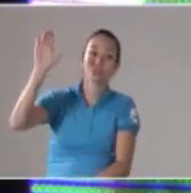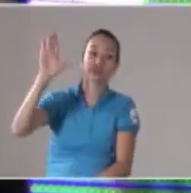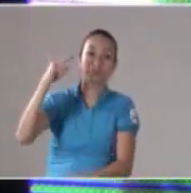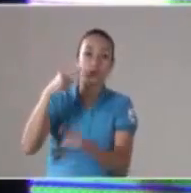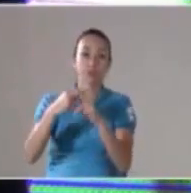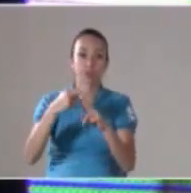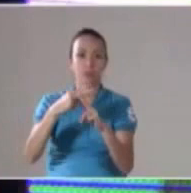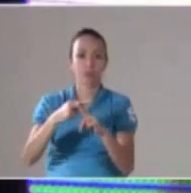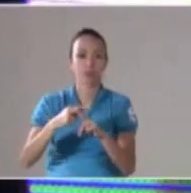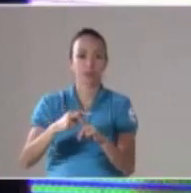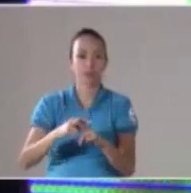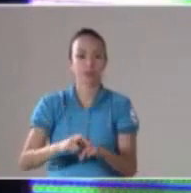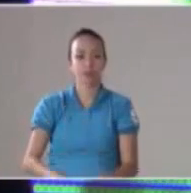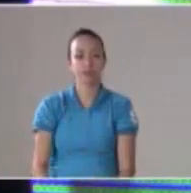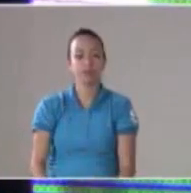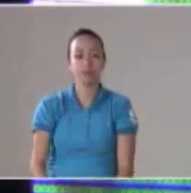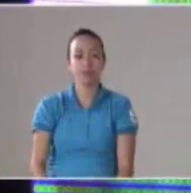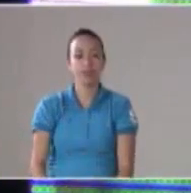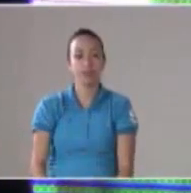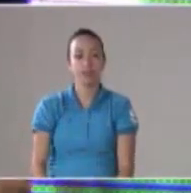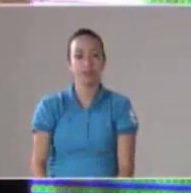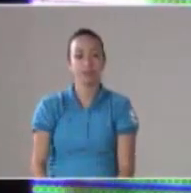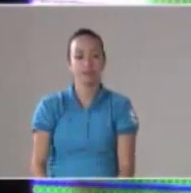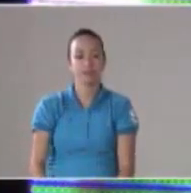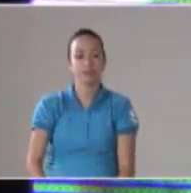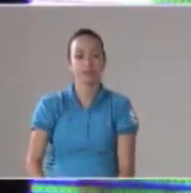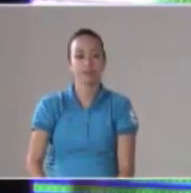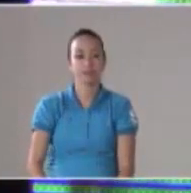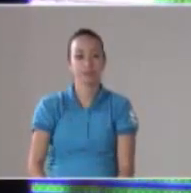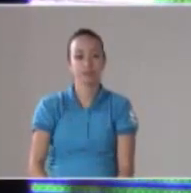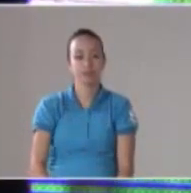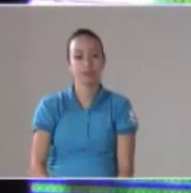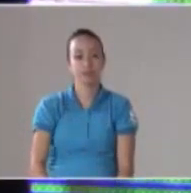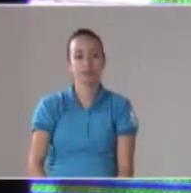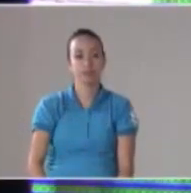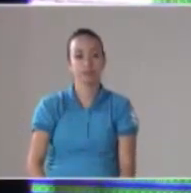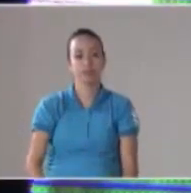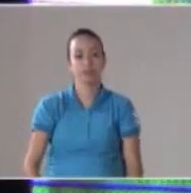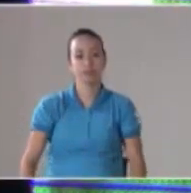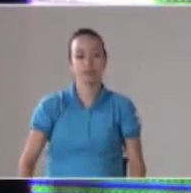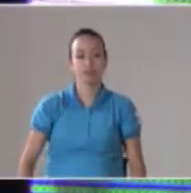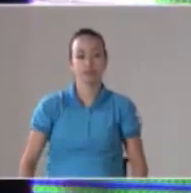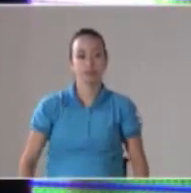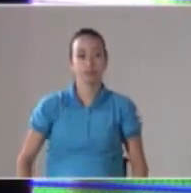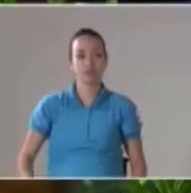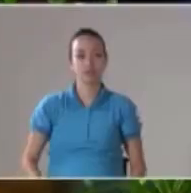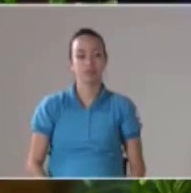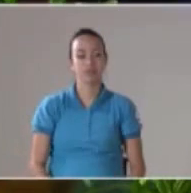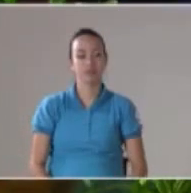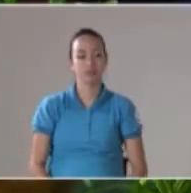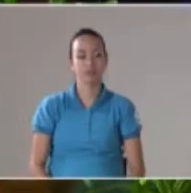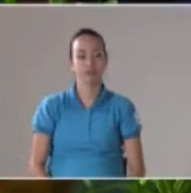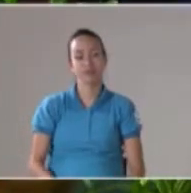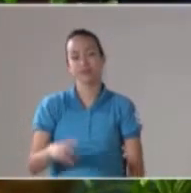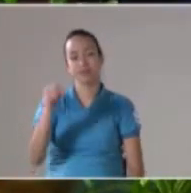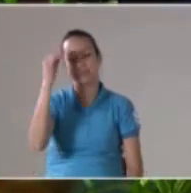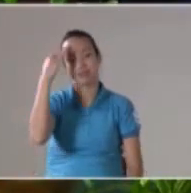yo no sé por qué se lo estoy diciendo a usted, porque usted, muchos de ustedes están aquí. ¿Quién los tiene en la fuerza, hermano?